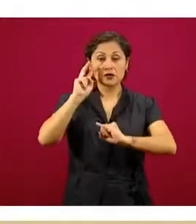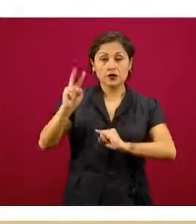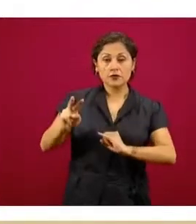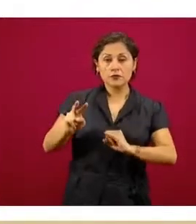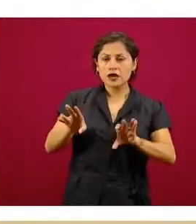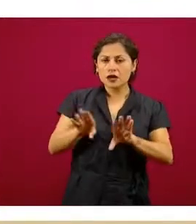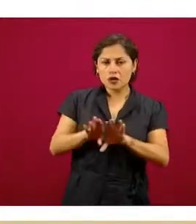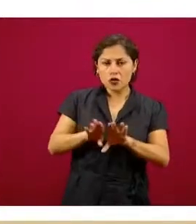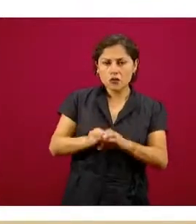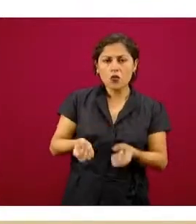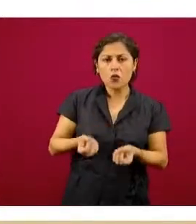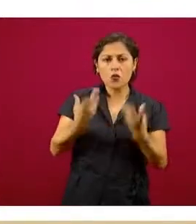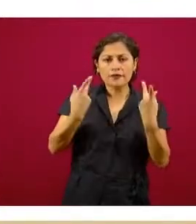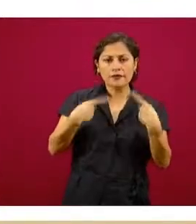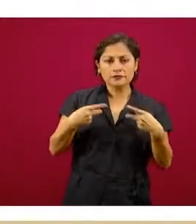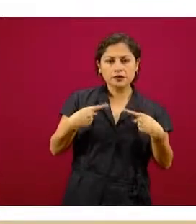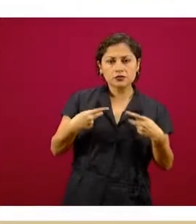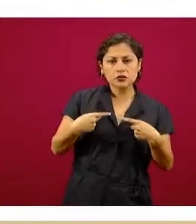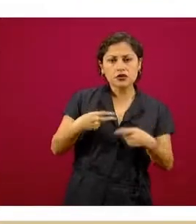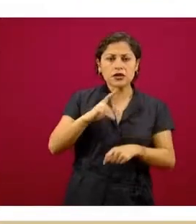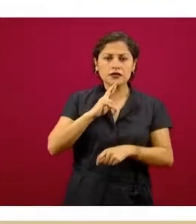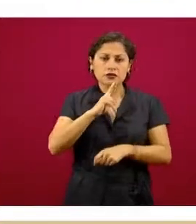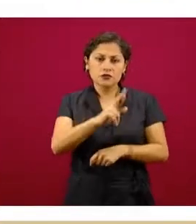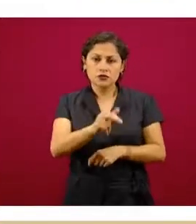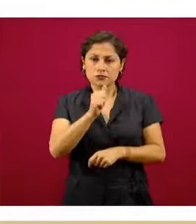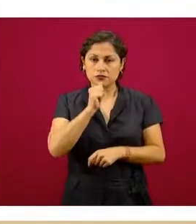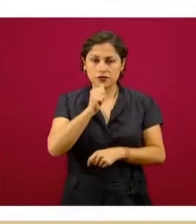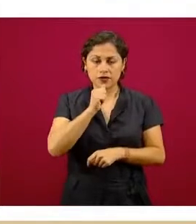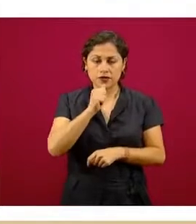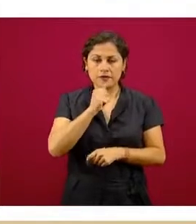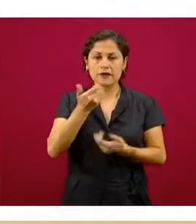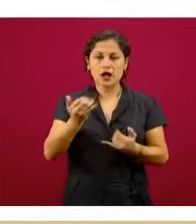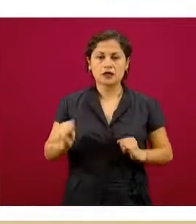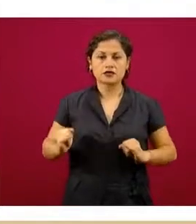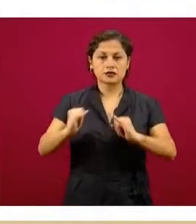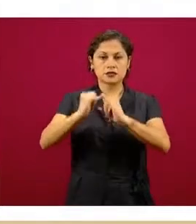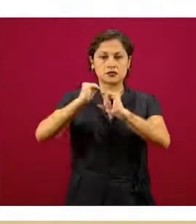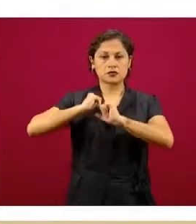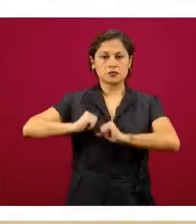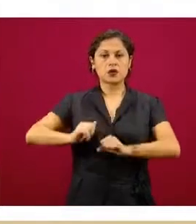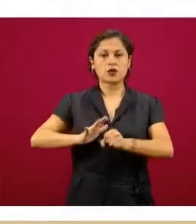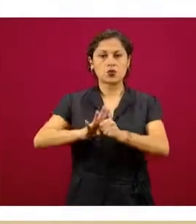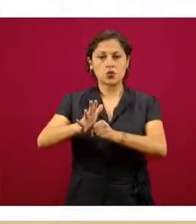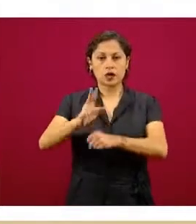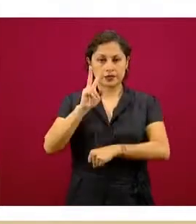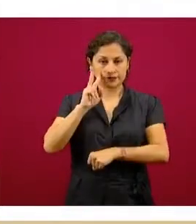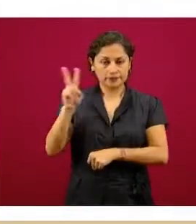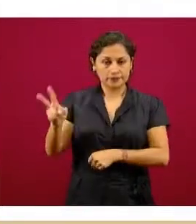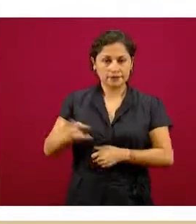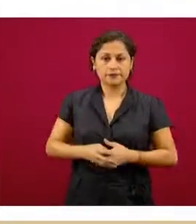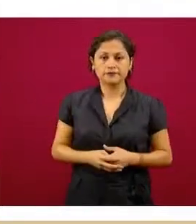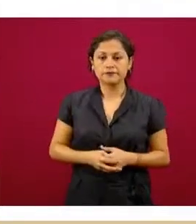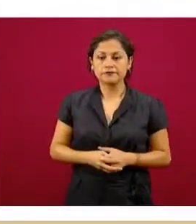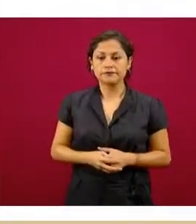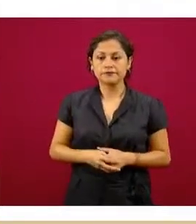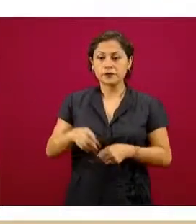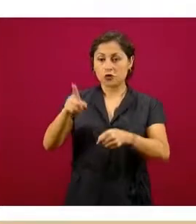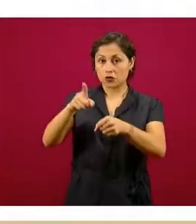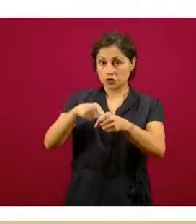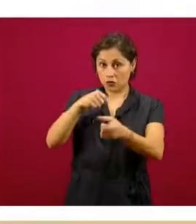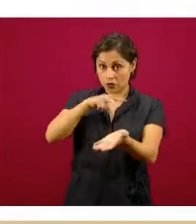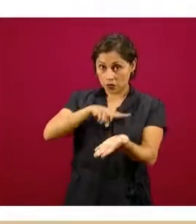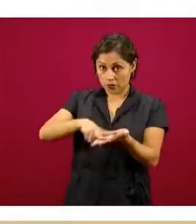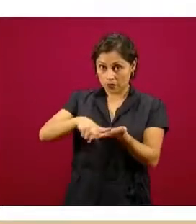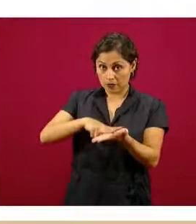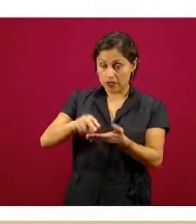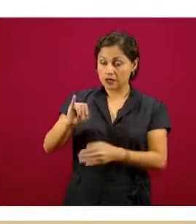cómo contribuyen las diferentes instituciones a esta carga de casos aún sospechosos. En el color verde encuentran ustedes